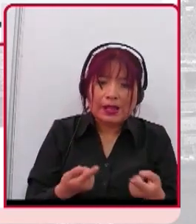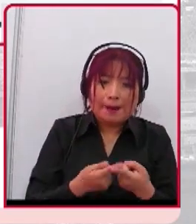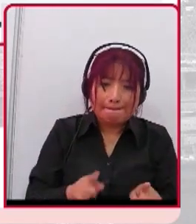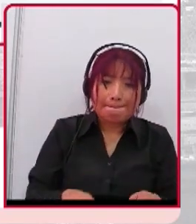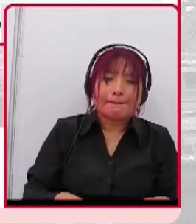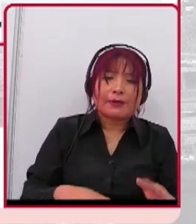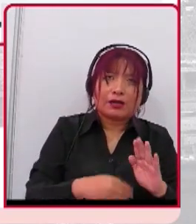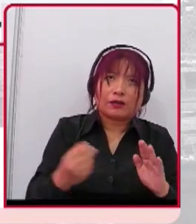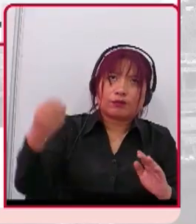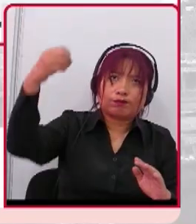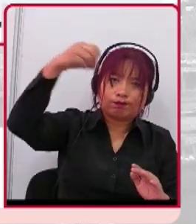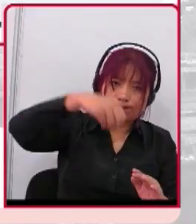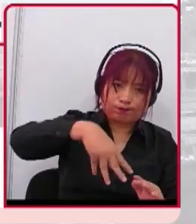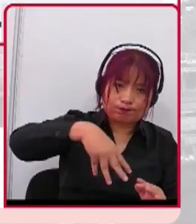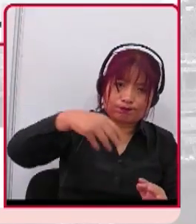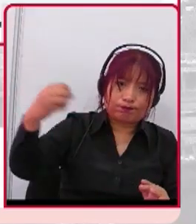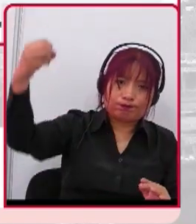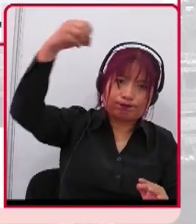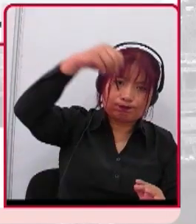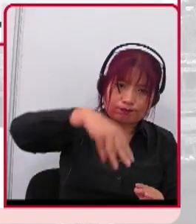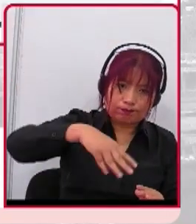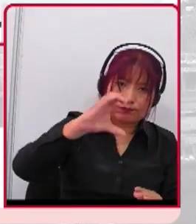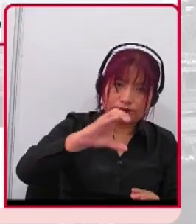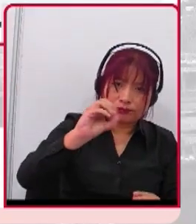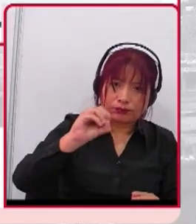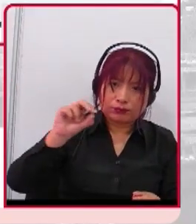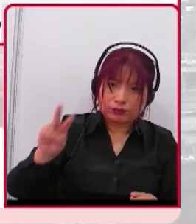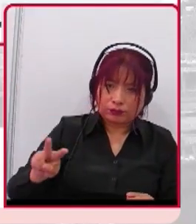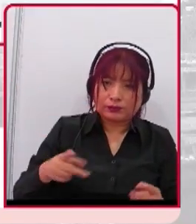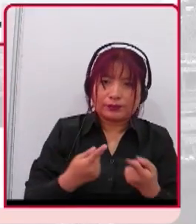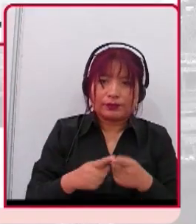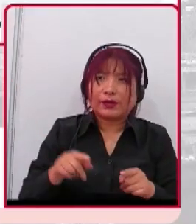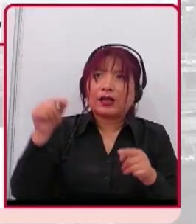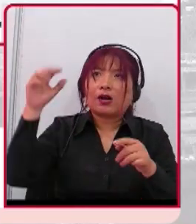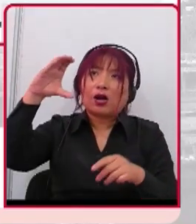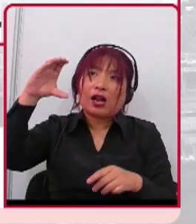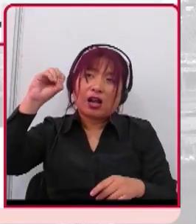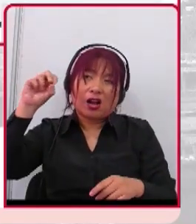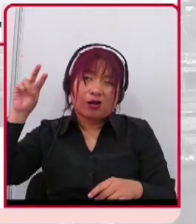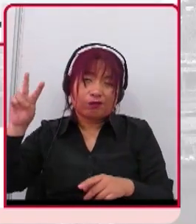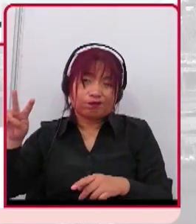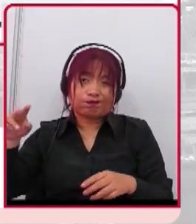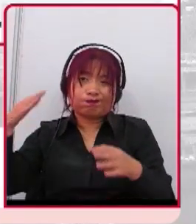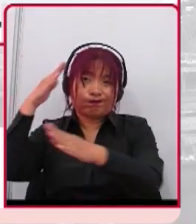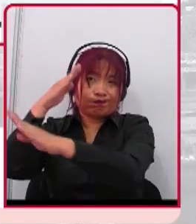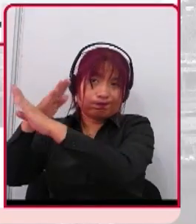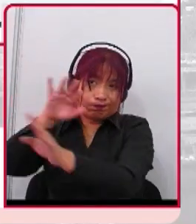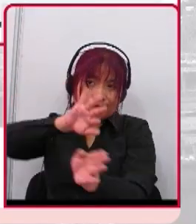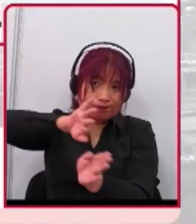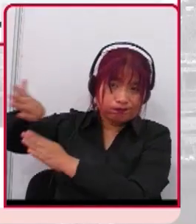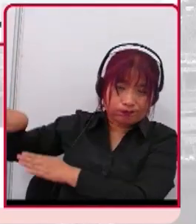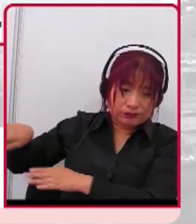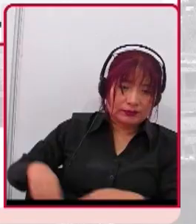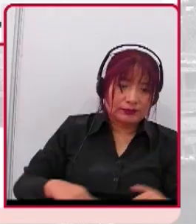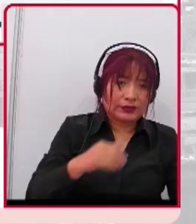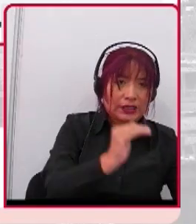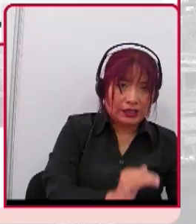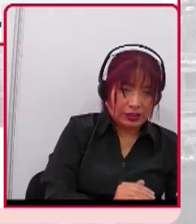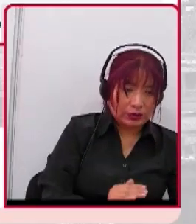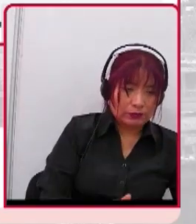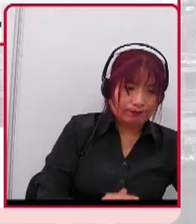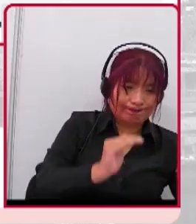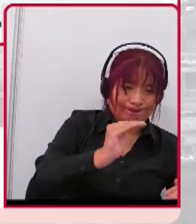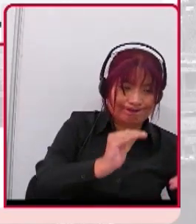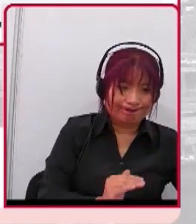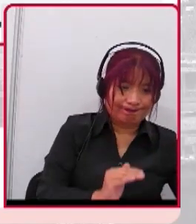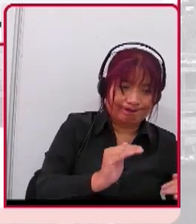a la dosificación de CO2. Ya cuando eliminamos el CO2, obviamente estos tienen que estar debidamente calibrados